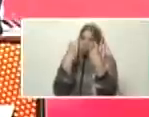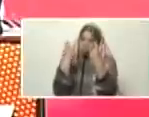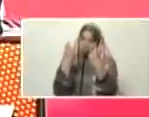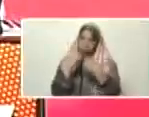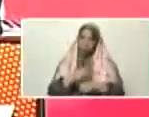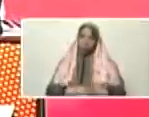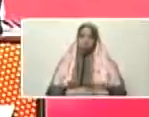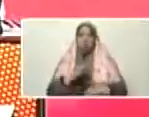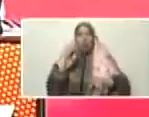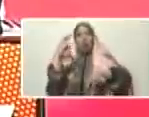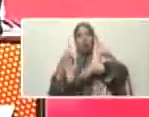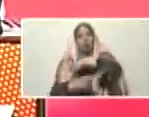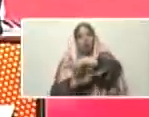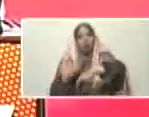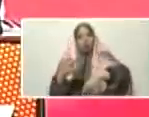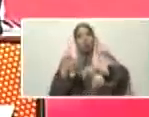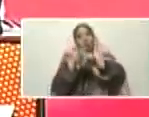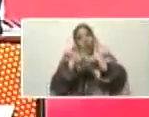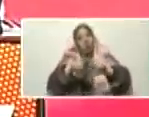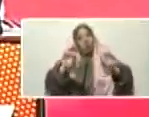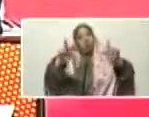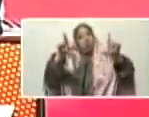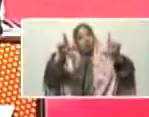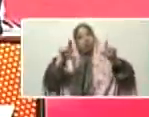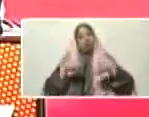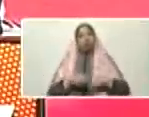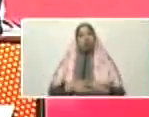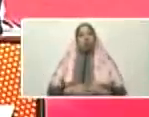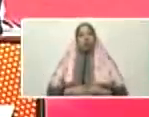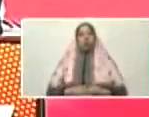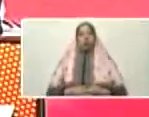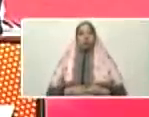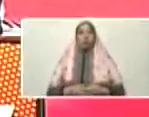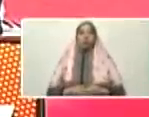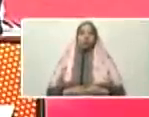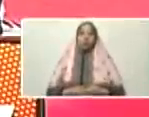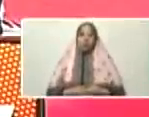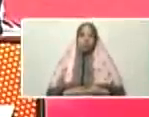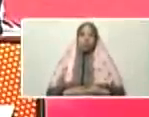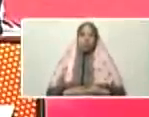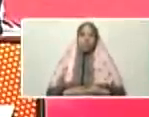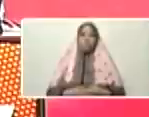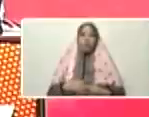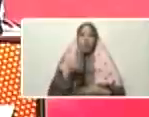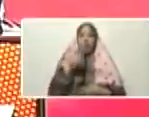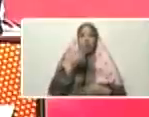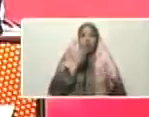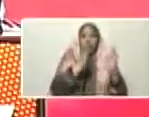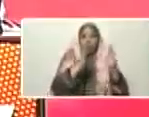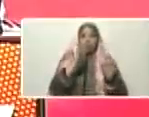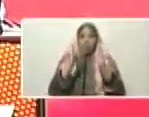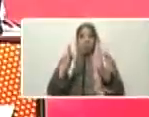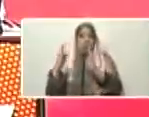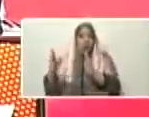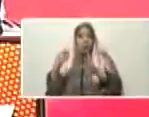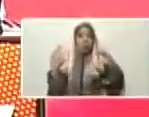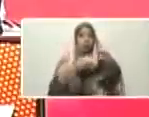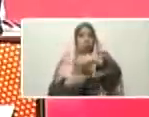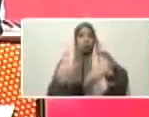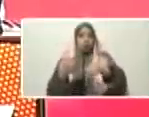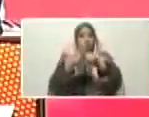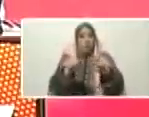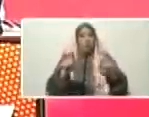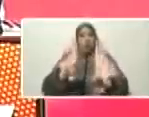la revolución en distintas etapas ha hecho esfuerzo importante y ha tenido logros